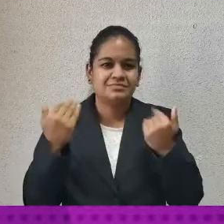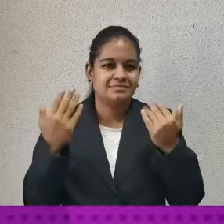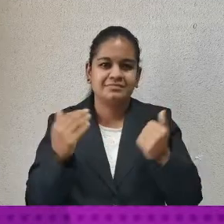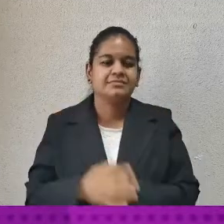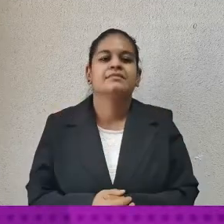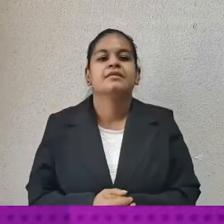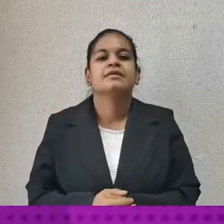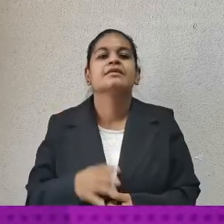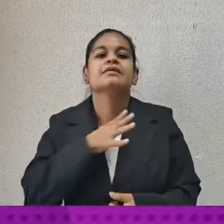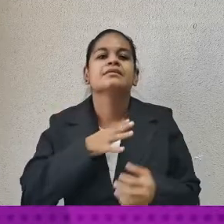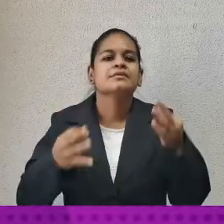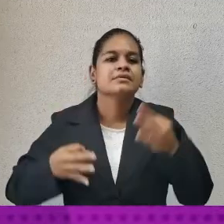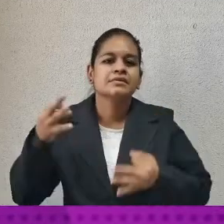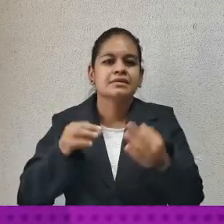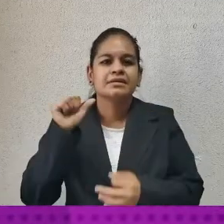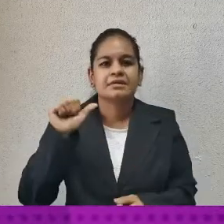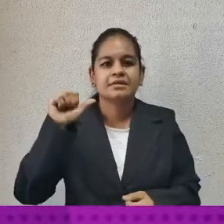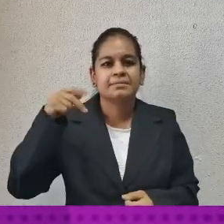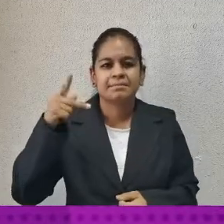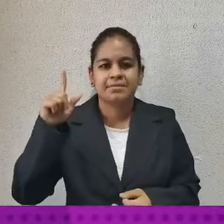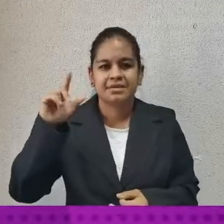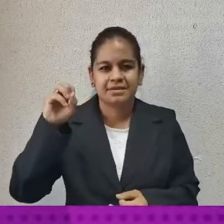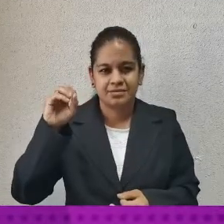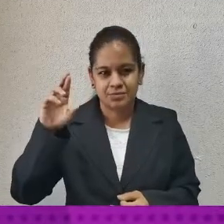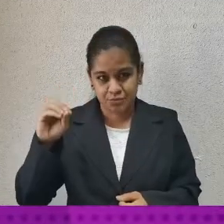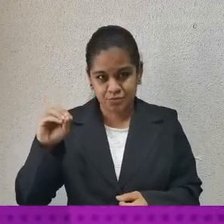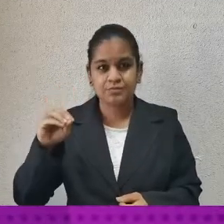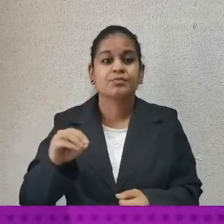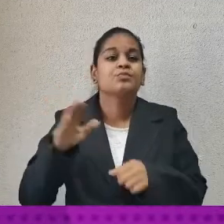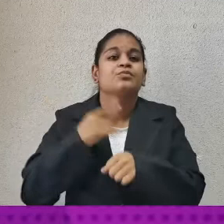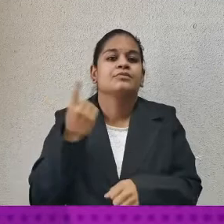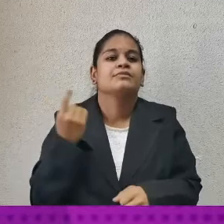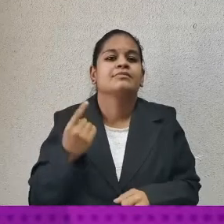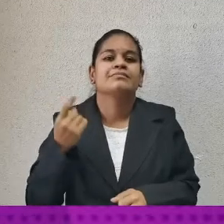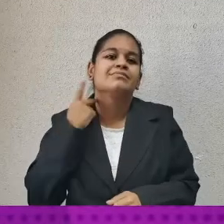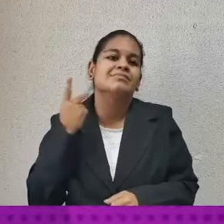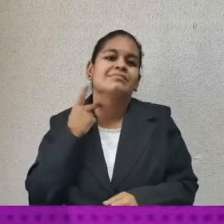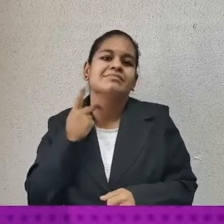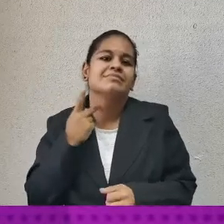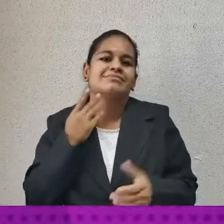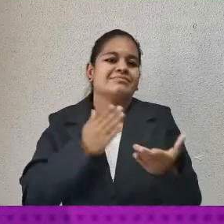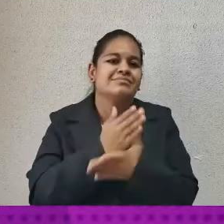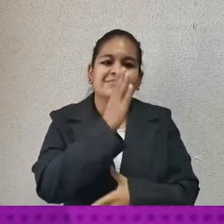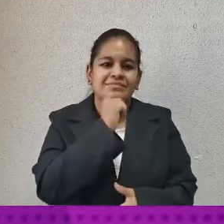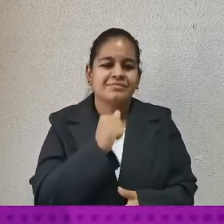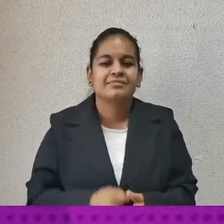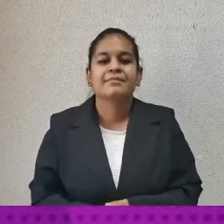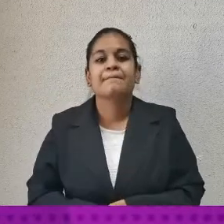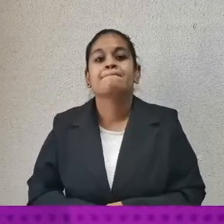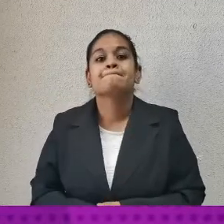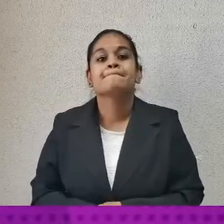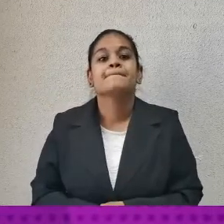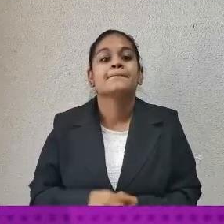a quien recurrir. El juicio de amparo, una de sus causales de improcedencia es cuando aborde temas político-electorales. Entonces